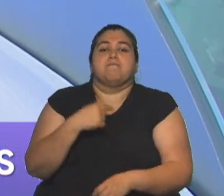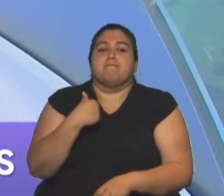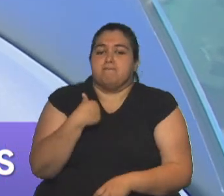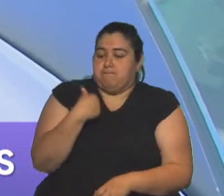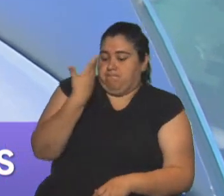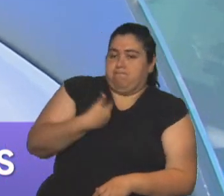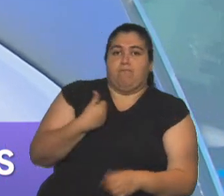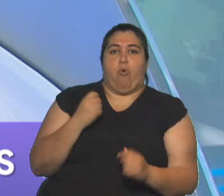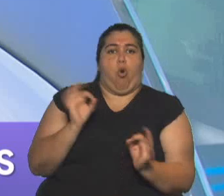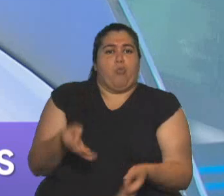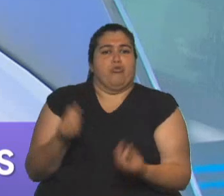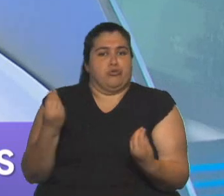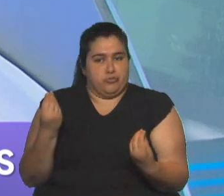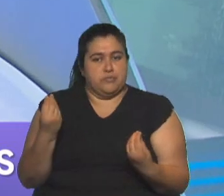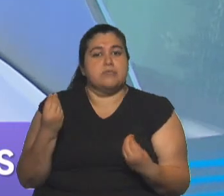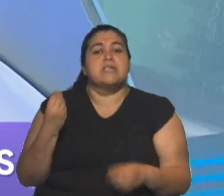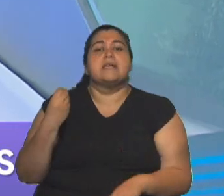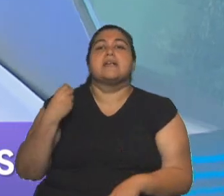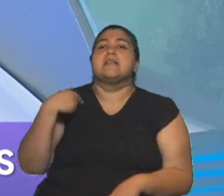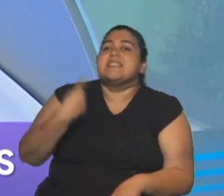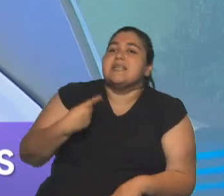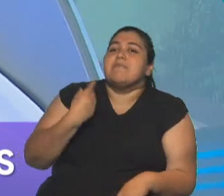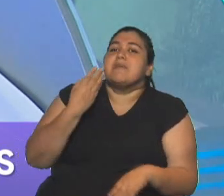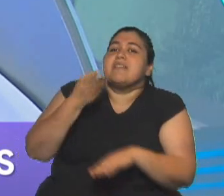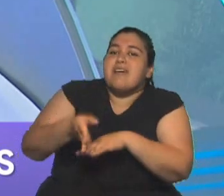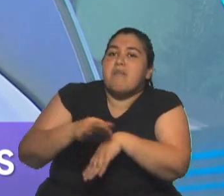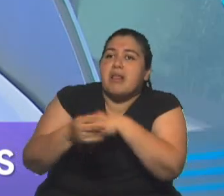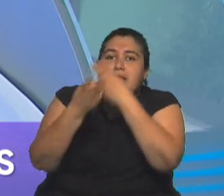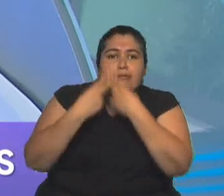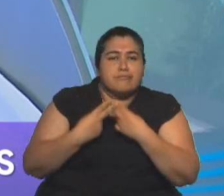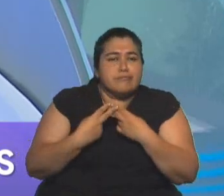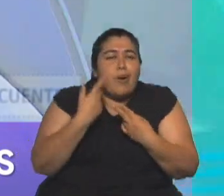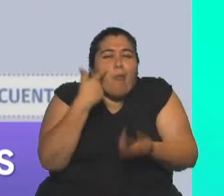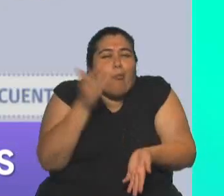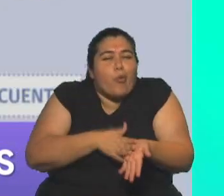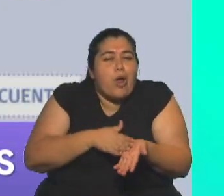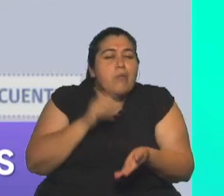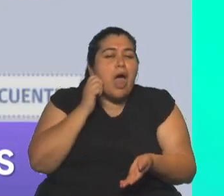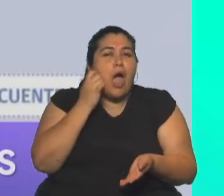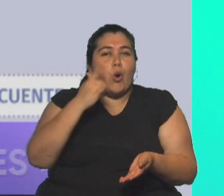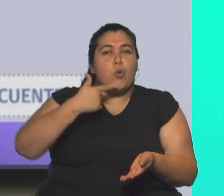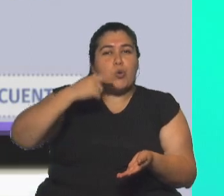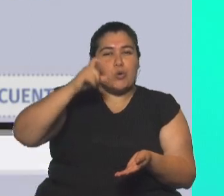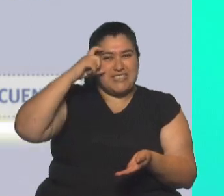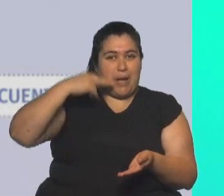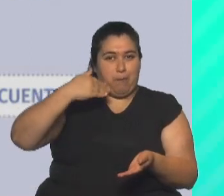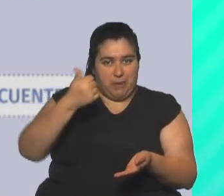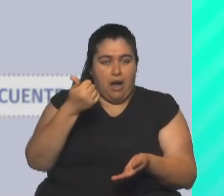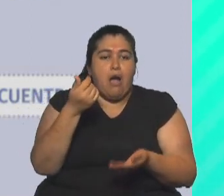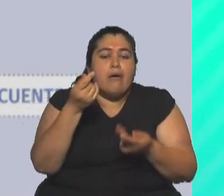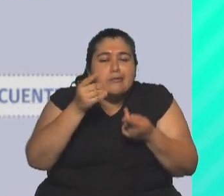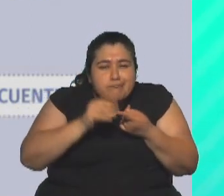son los síntomas? No siempre vamos al médico y nos tomamos la glucemia o nos piden un análisis de sangre donde se mide la